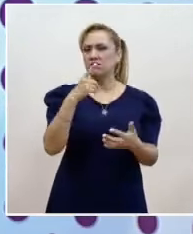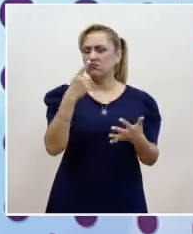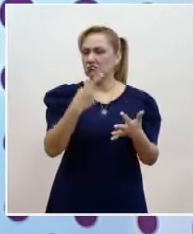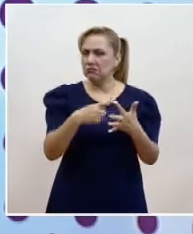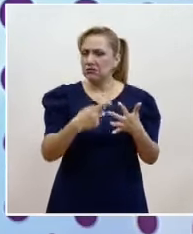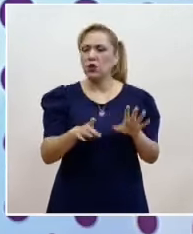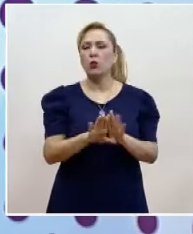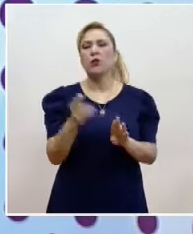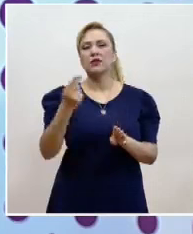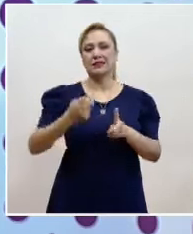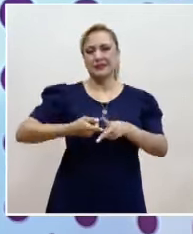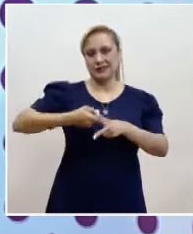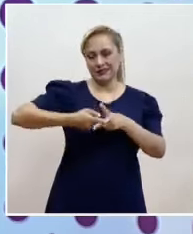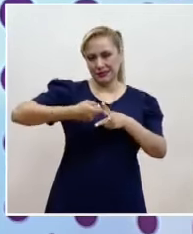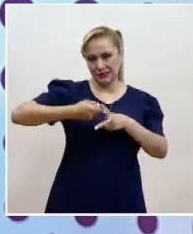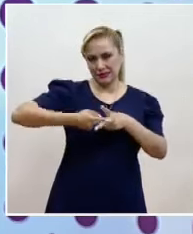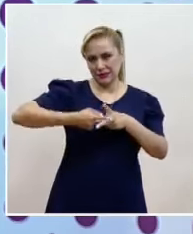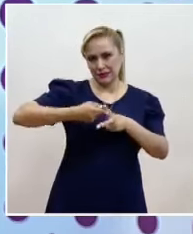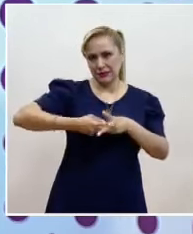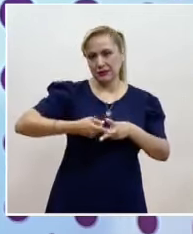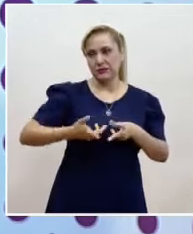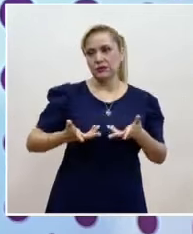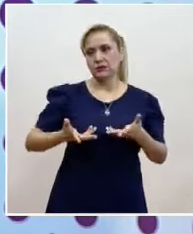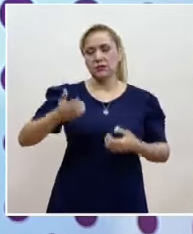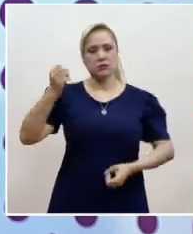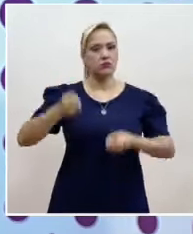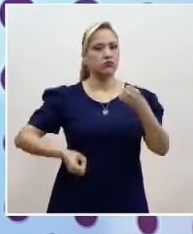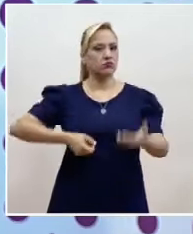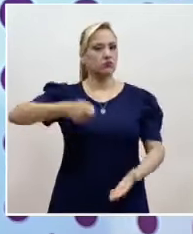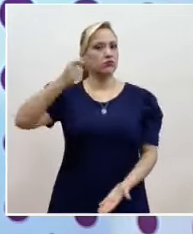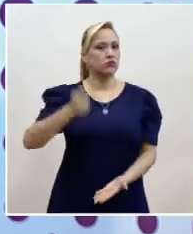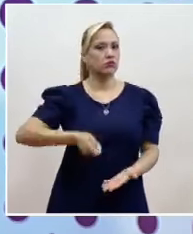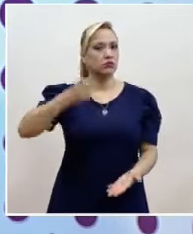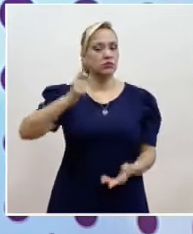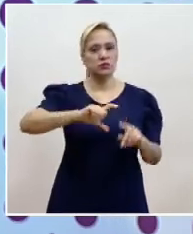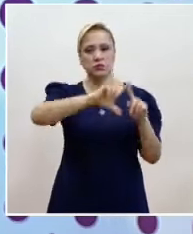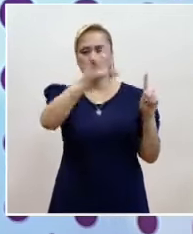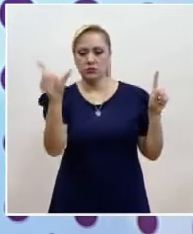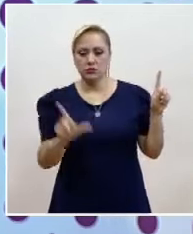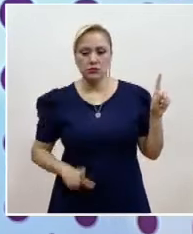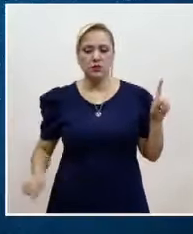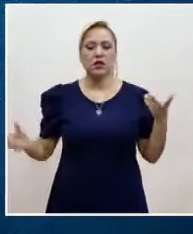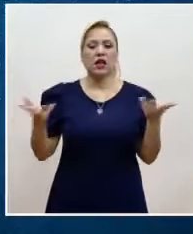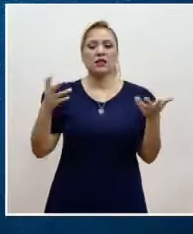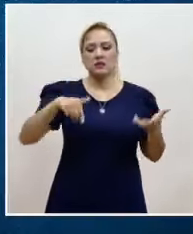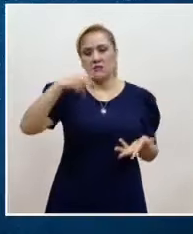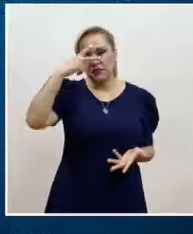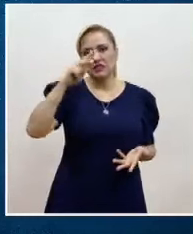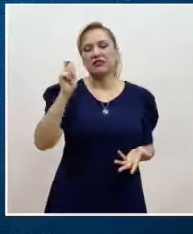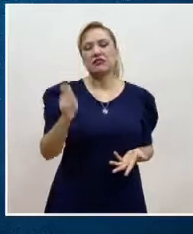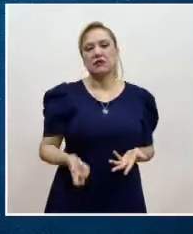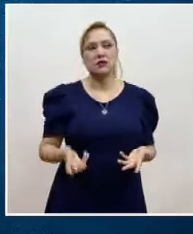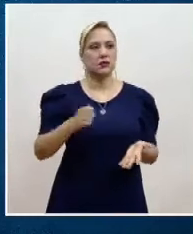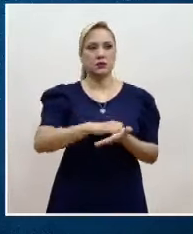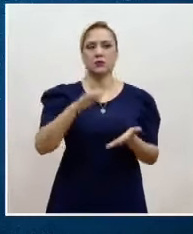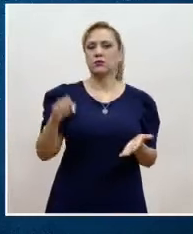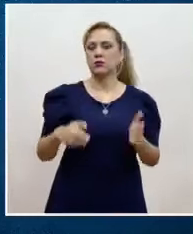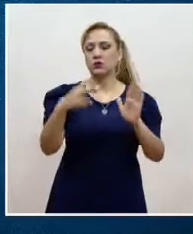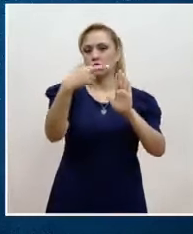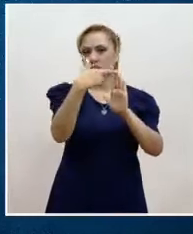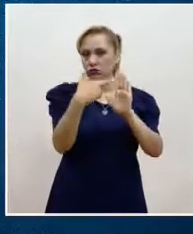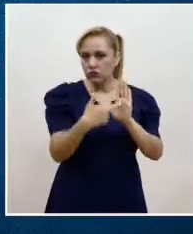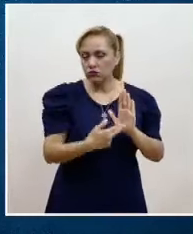mida justamente lo que la justicia, en este caso federal, está haciendo en México, y hablamos de elementos como